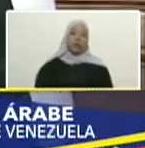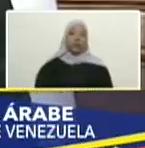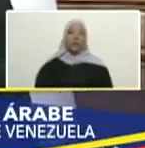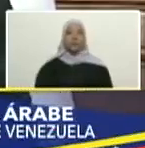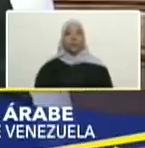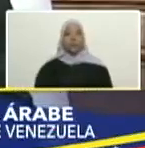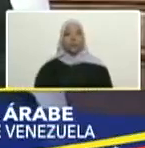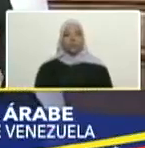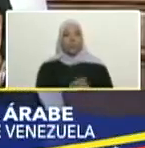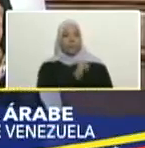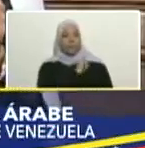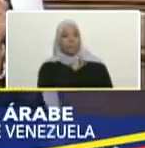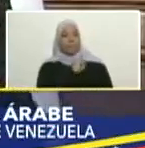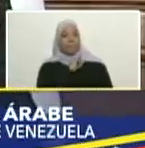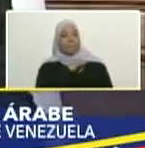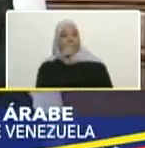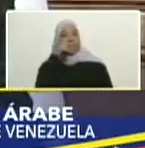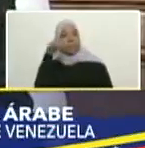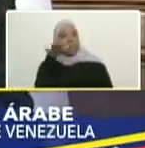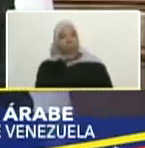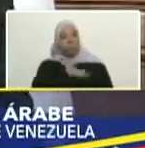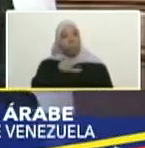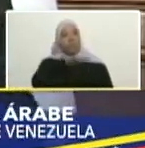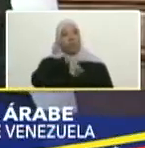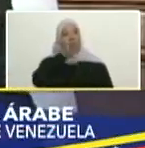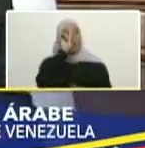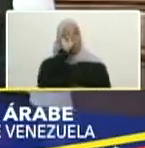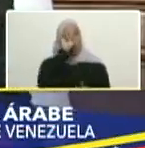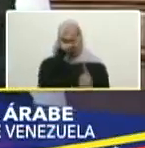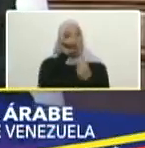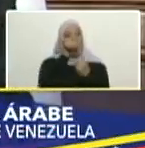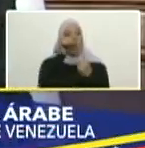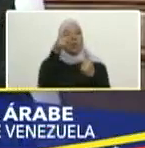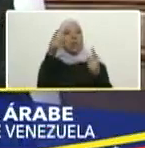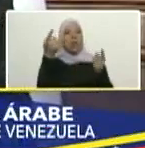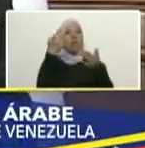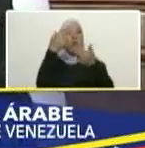de identidad de las causas de lucha de nuestros pueblos.